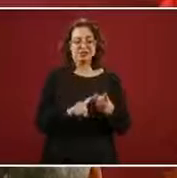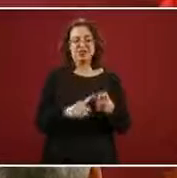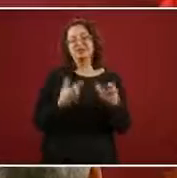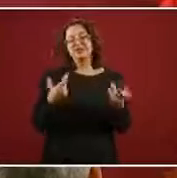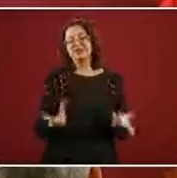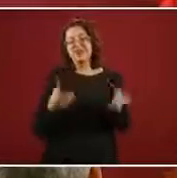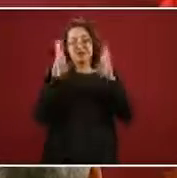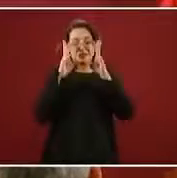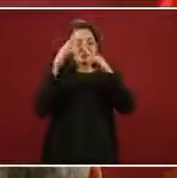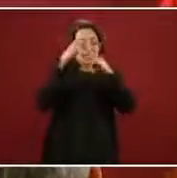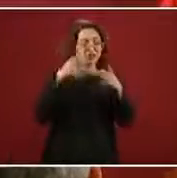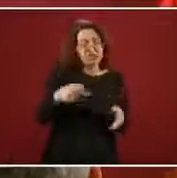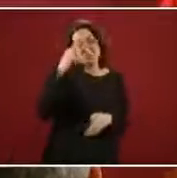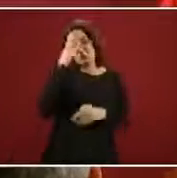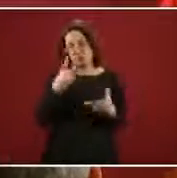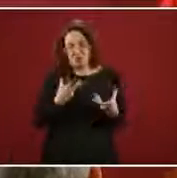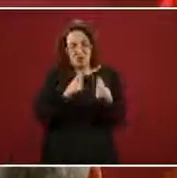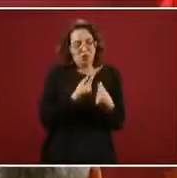tecnócratas, acabaron